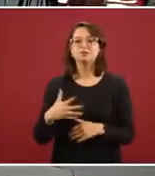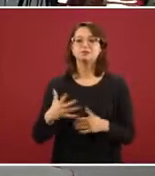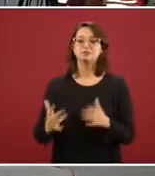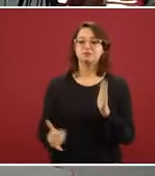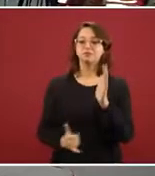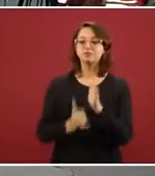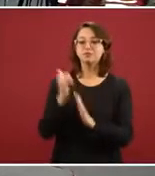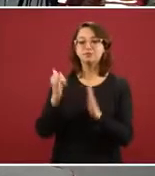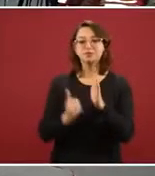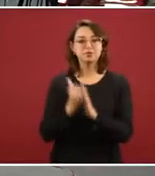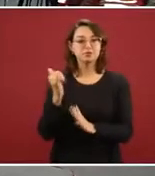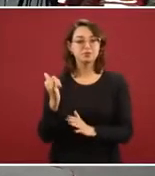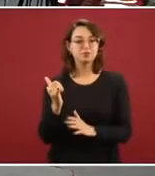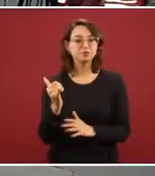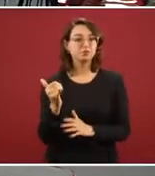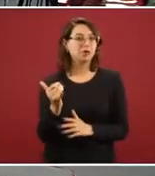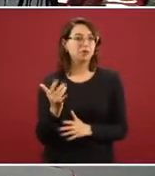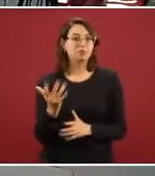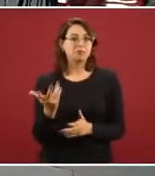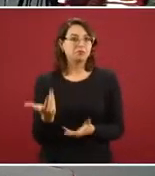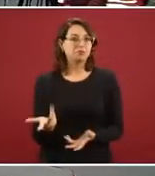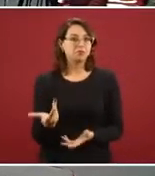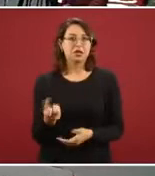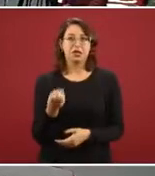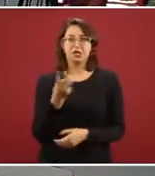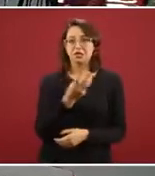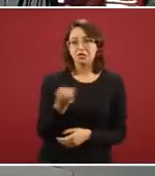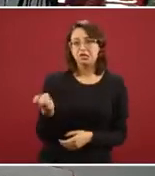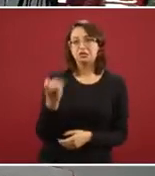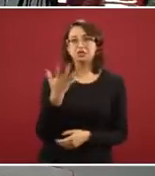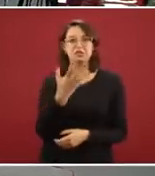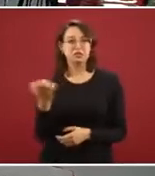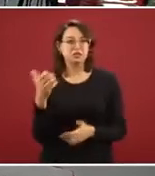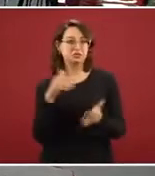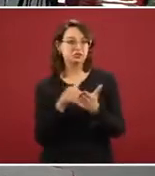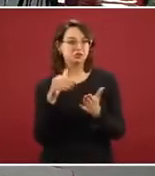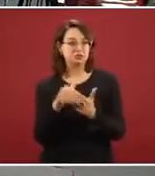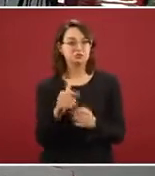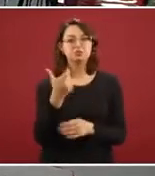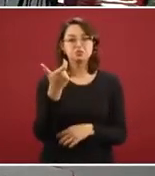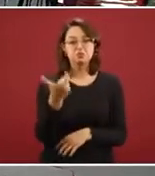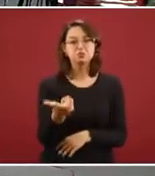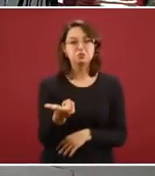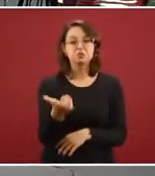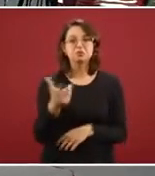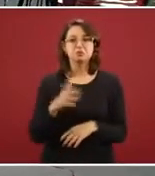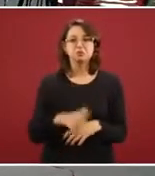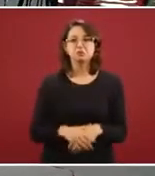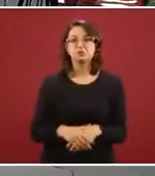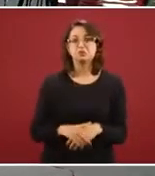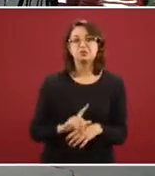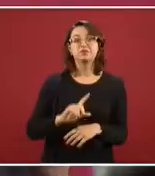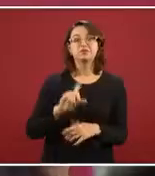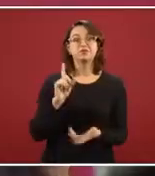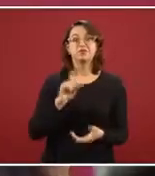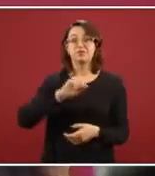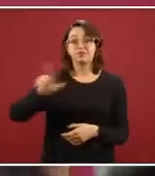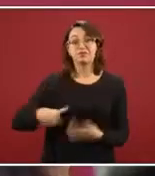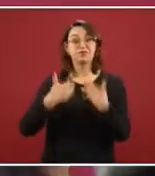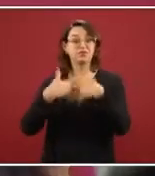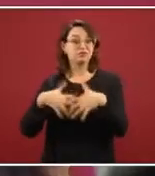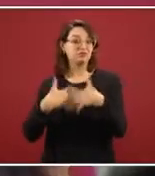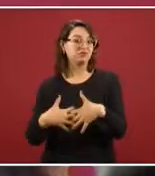un hospital puede costar 300 500 millones y operarlo lo